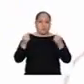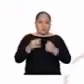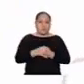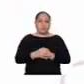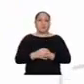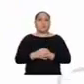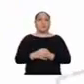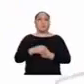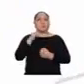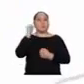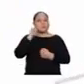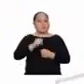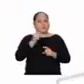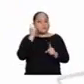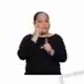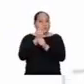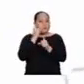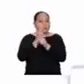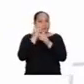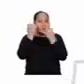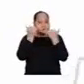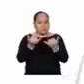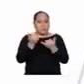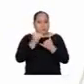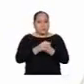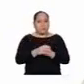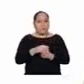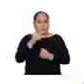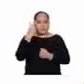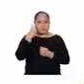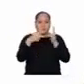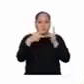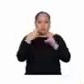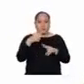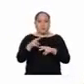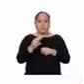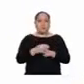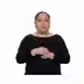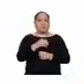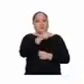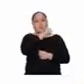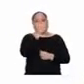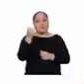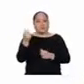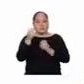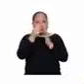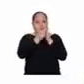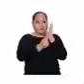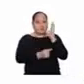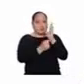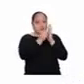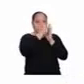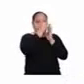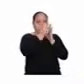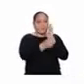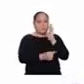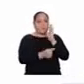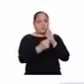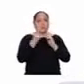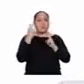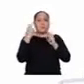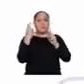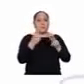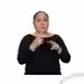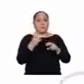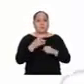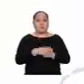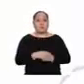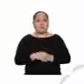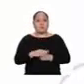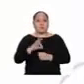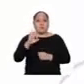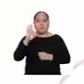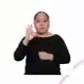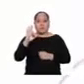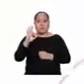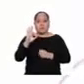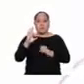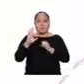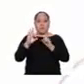Efectivamente, ahora nos toca ver la siguiente columna. Aquí notamos la frecuencia